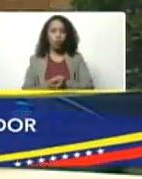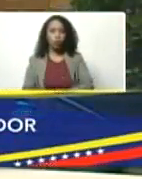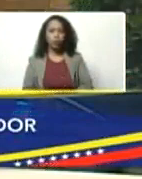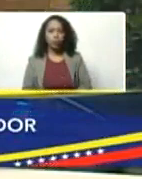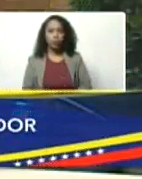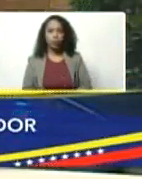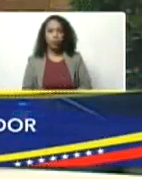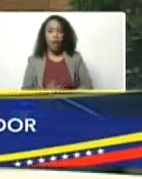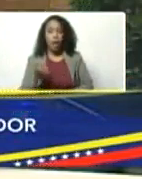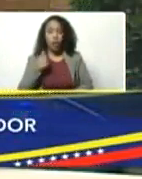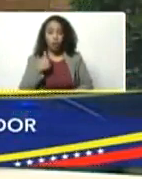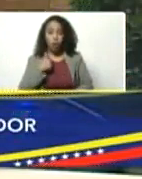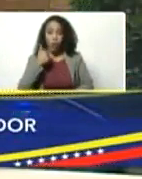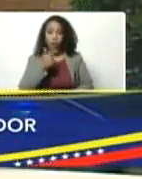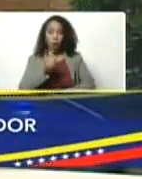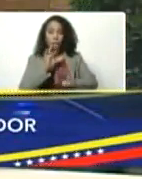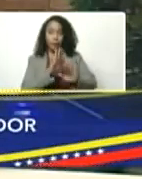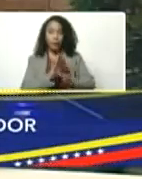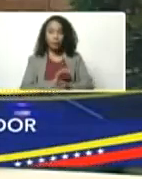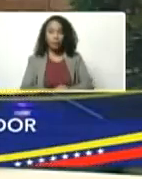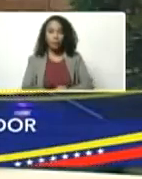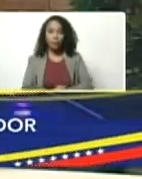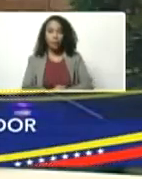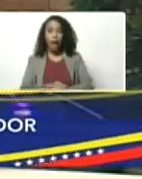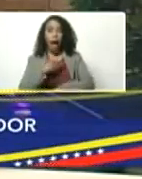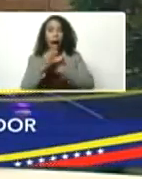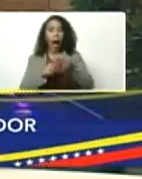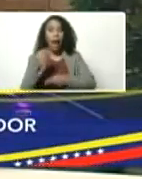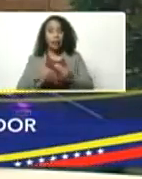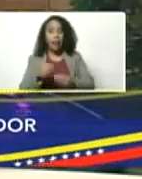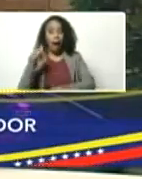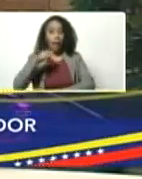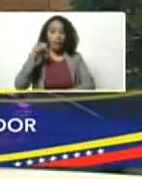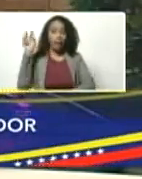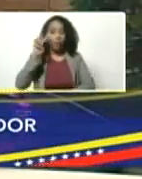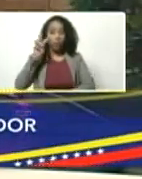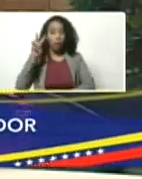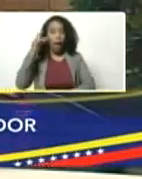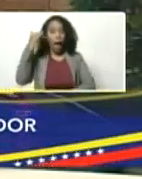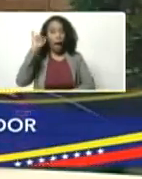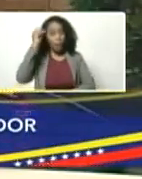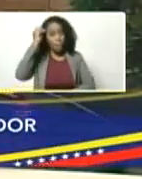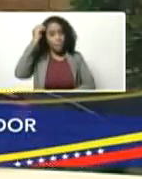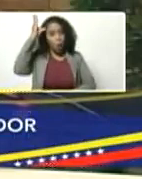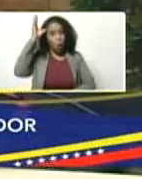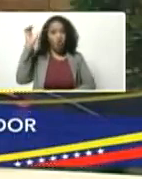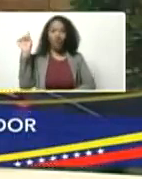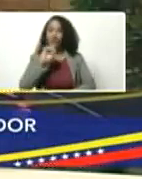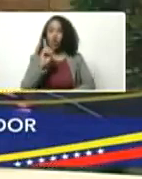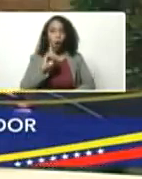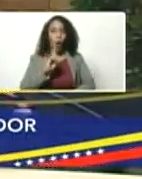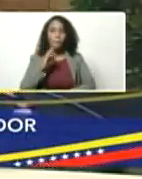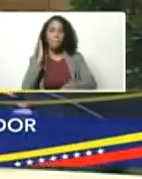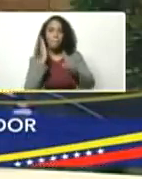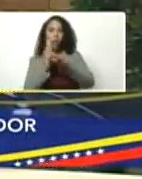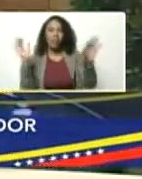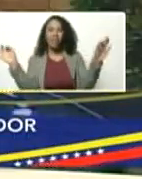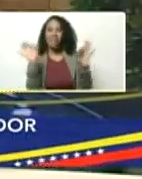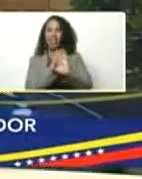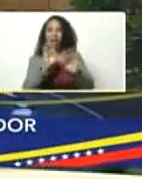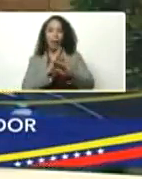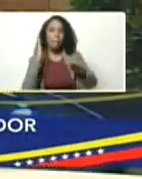Y es lo que yo he dicho. Potencial que tiene Venezuela. No lo va a parar